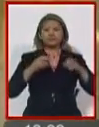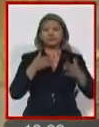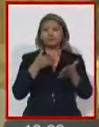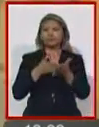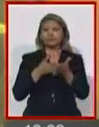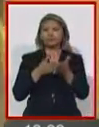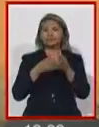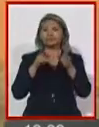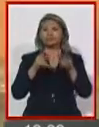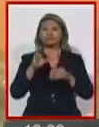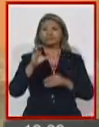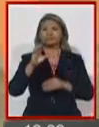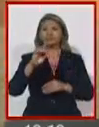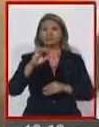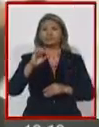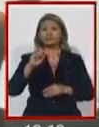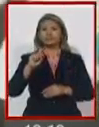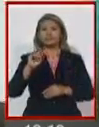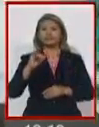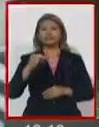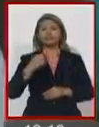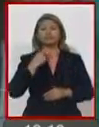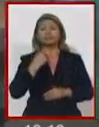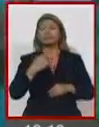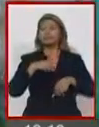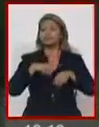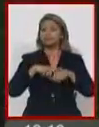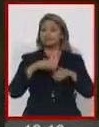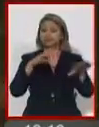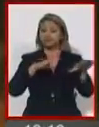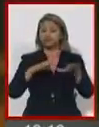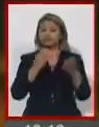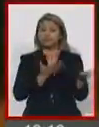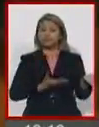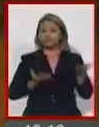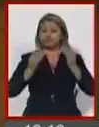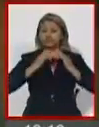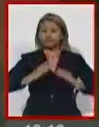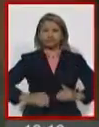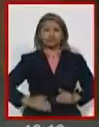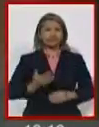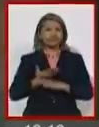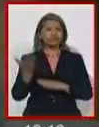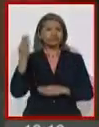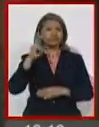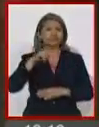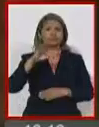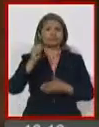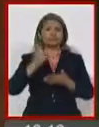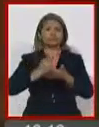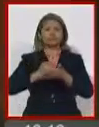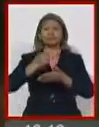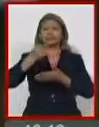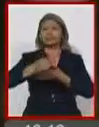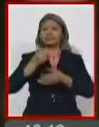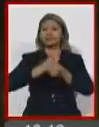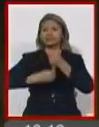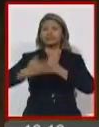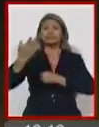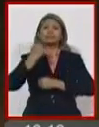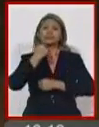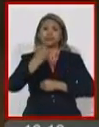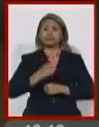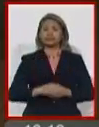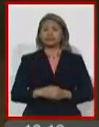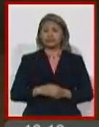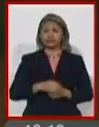en contra del acusado Cristian Aliendre Lafuente, quien al momento de realizar el levantamiento del cadáver el pasado 25 de agosto del año pasado,